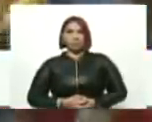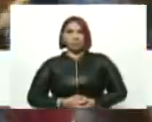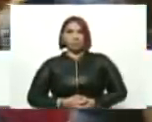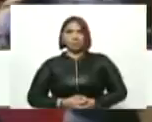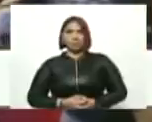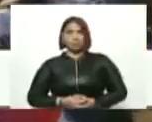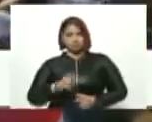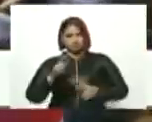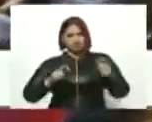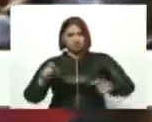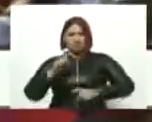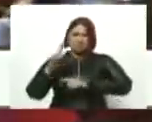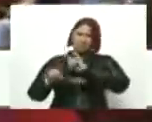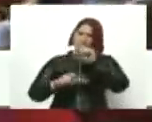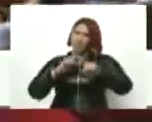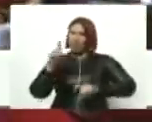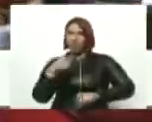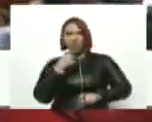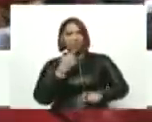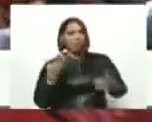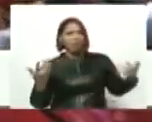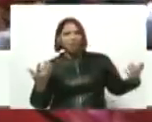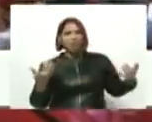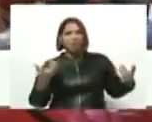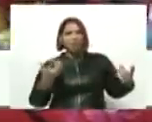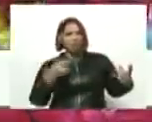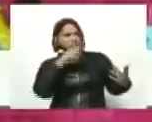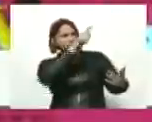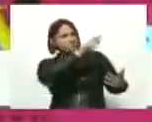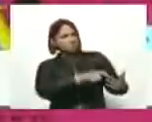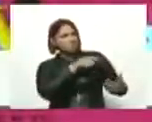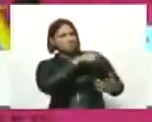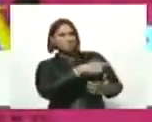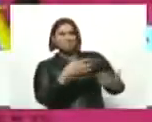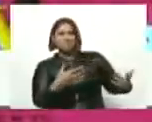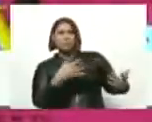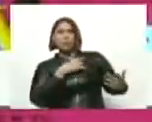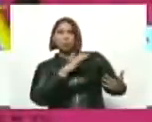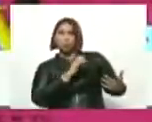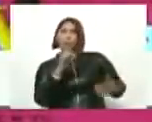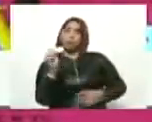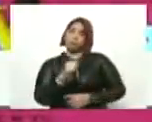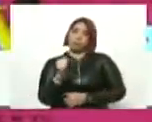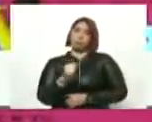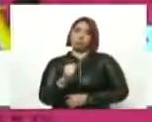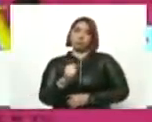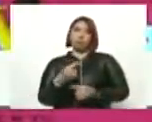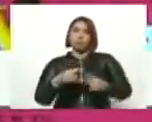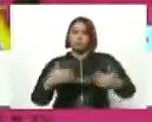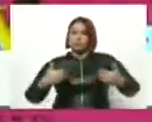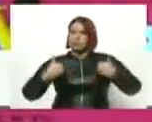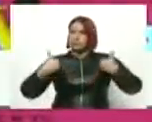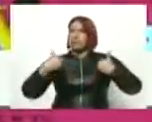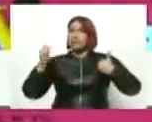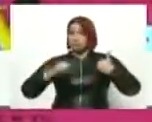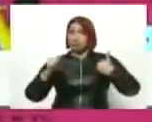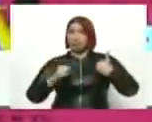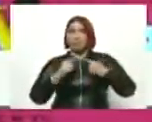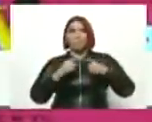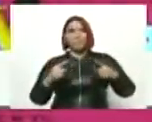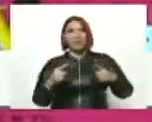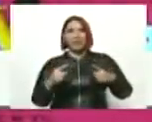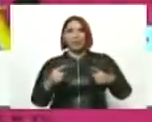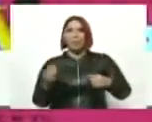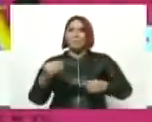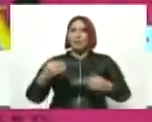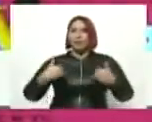La gente pregunta, ¿no? Y dice, ah, mira, tal persona, ¿nos duele? Sí, nos duele. ¿Nos afecta? Sí, nos afecta. Pero más nos